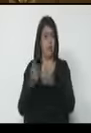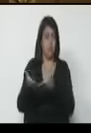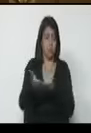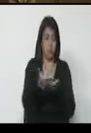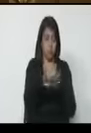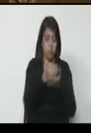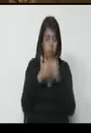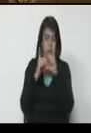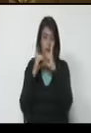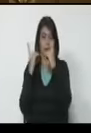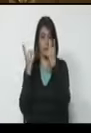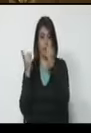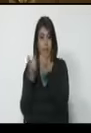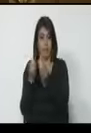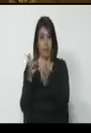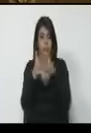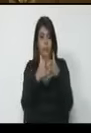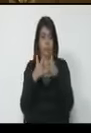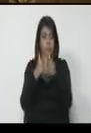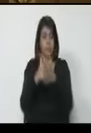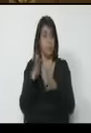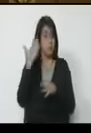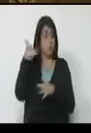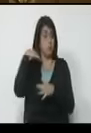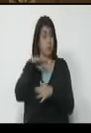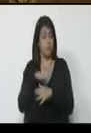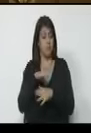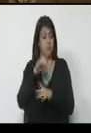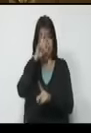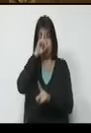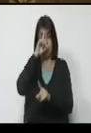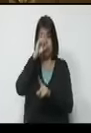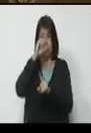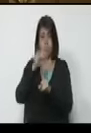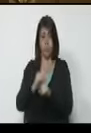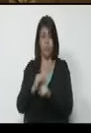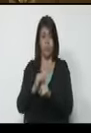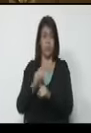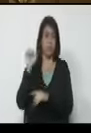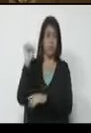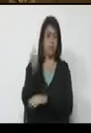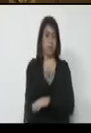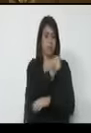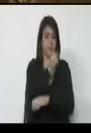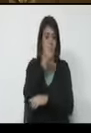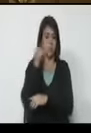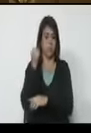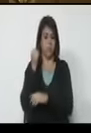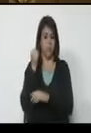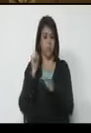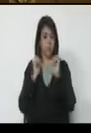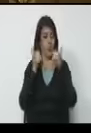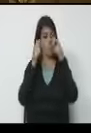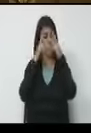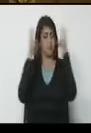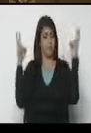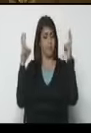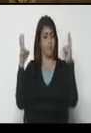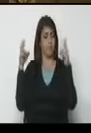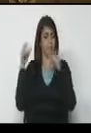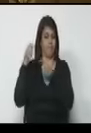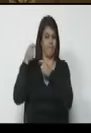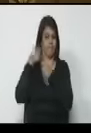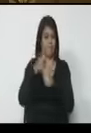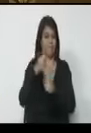fondos del Departamento de Estado con el supuesto objetivo de combatir, abro comillas, la